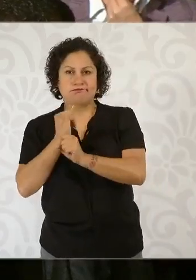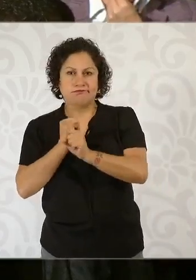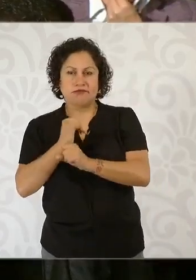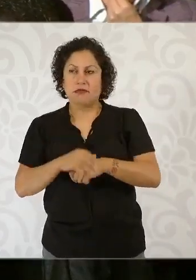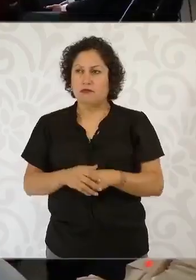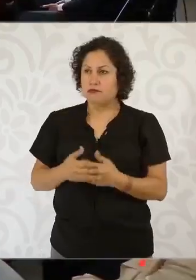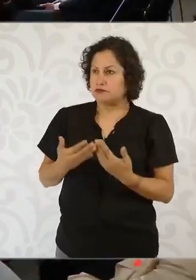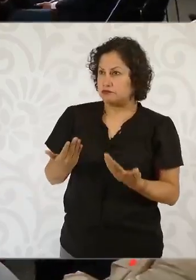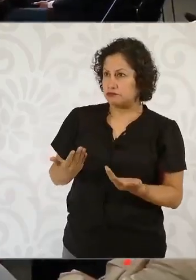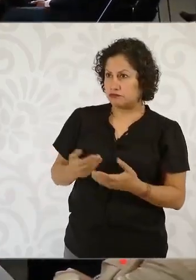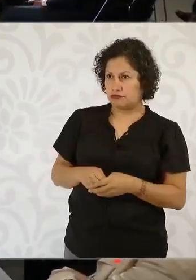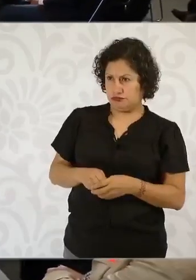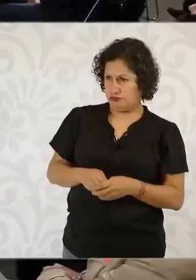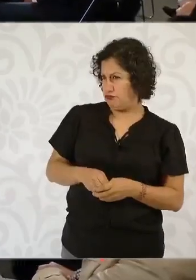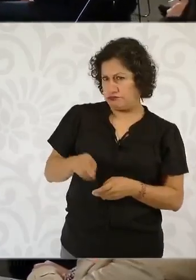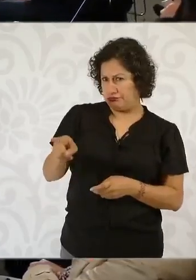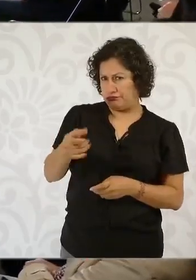presidente. No, pues están equivocados.